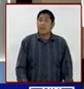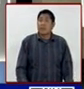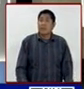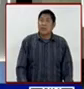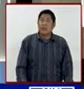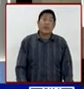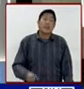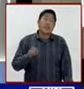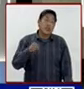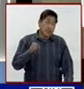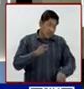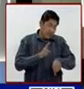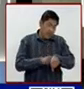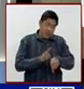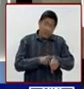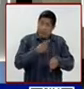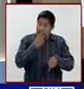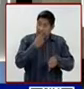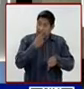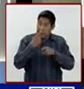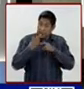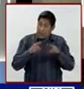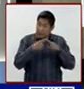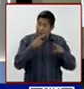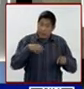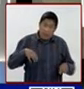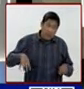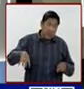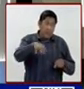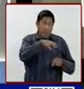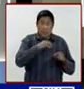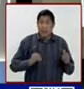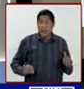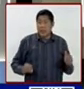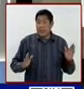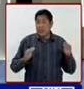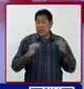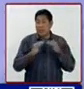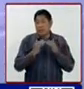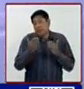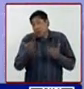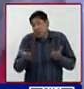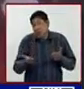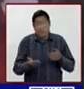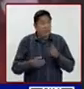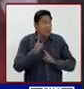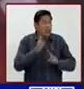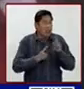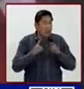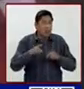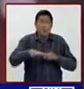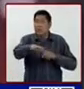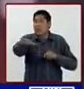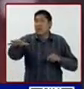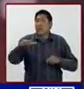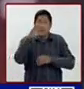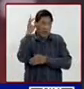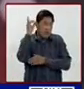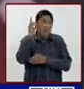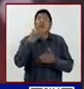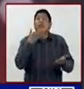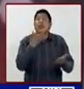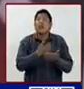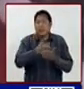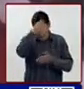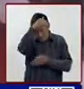Y hasta las veladas, John, que se deben estar realizando en varios puntos de La Paz y quizás, por qué no decirlo, en algunos sitios del país. Buenas noches